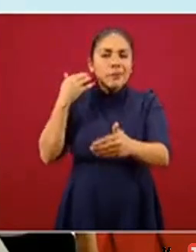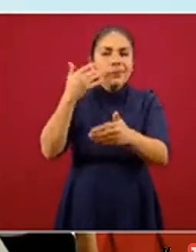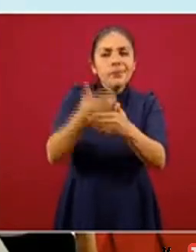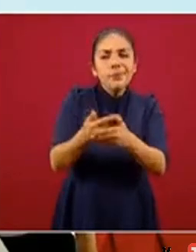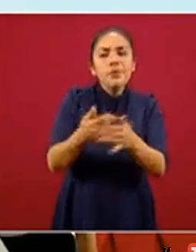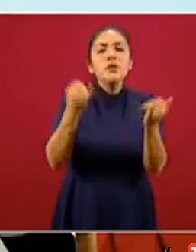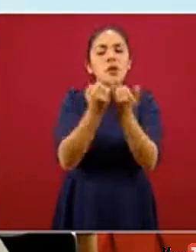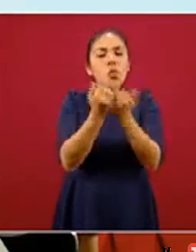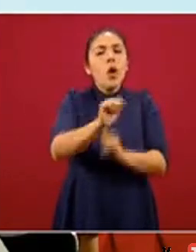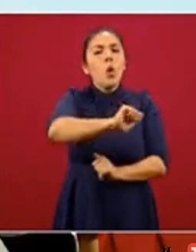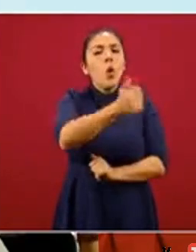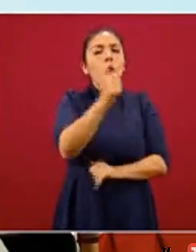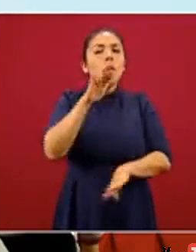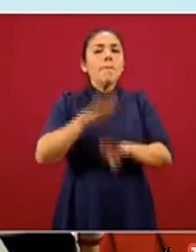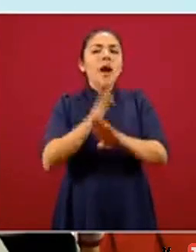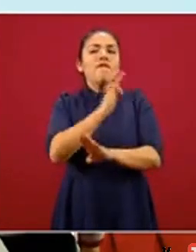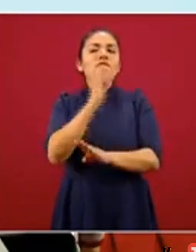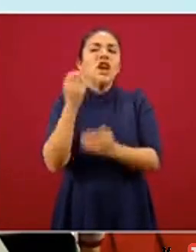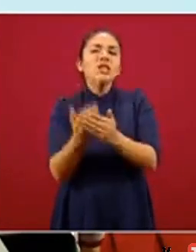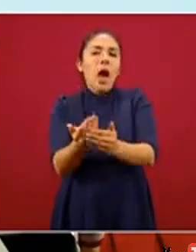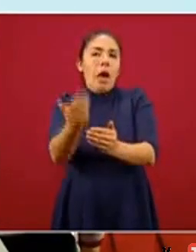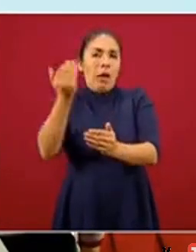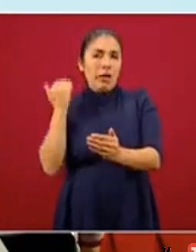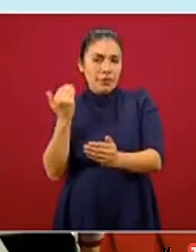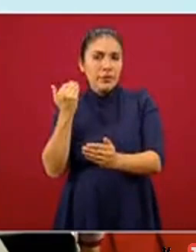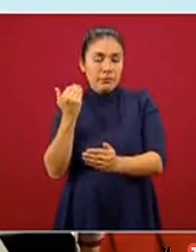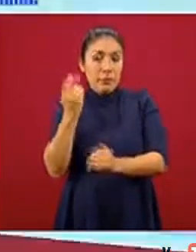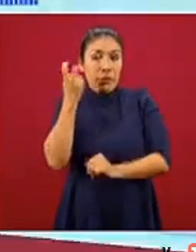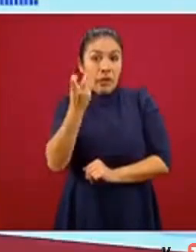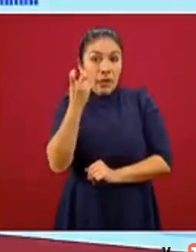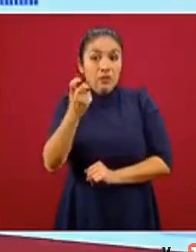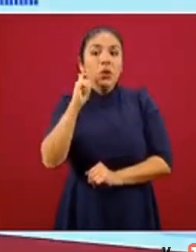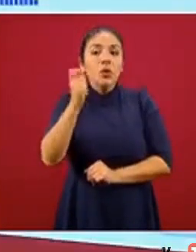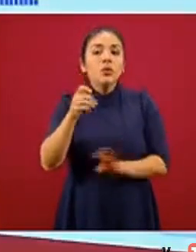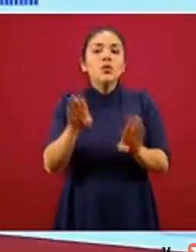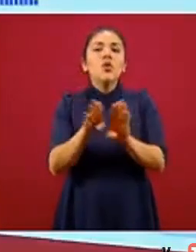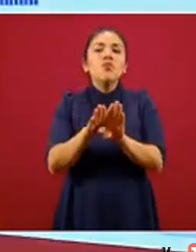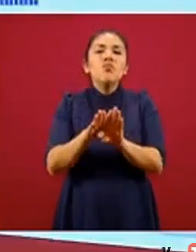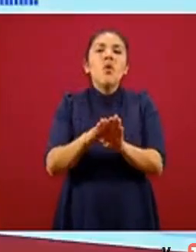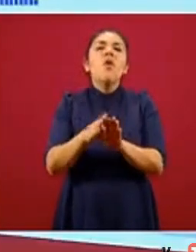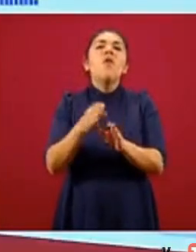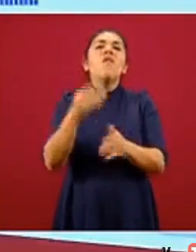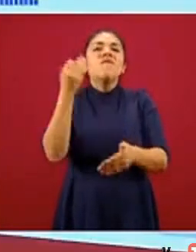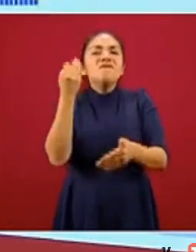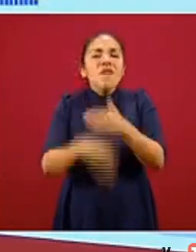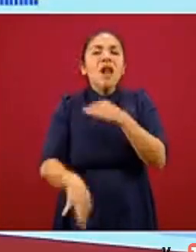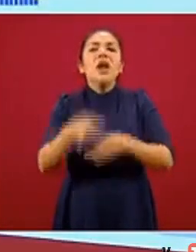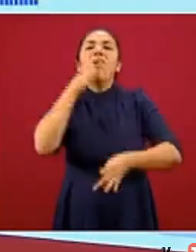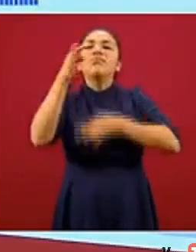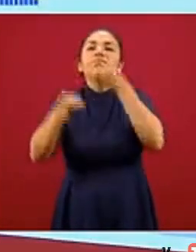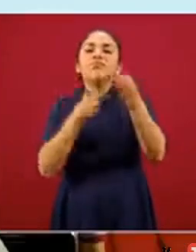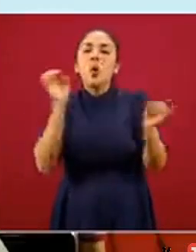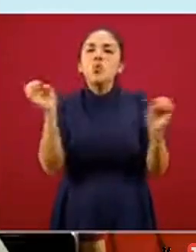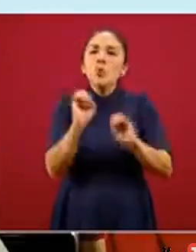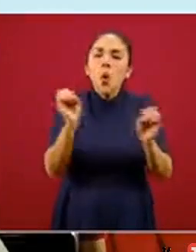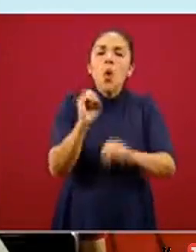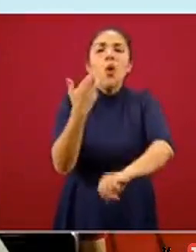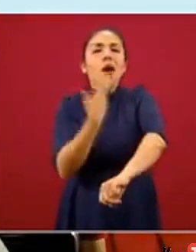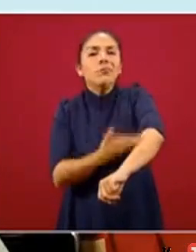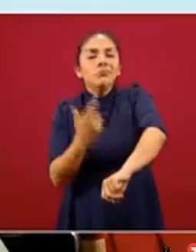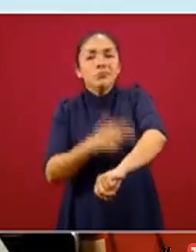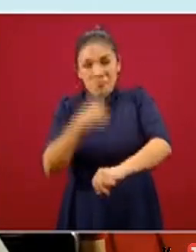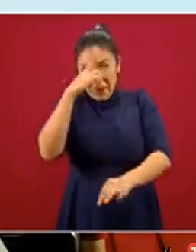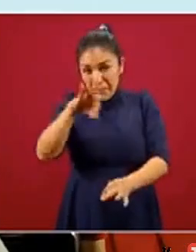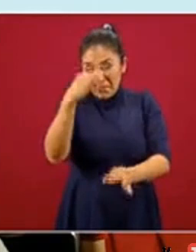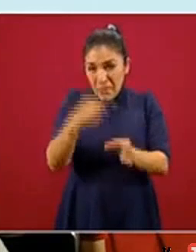otras que provienen de fechas anteriores. Y estos son rezagos, retrasos en la notificación o el proceso de